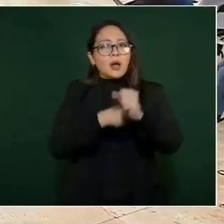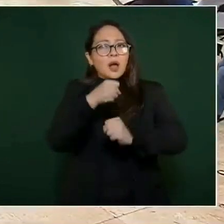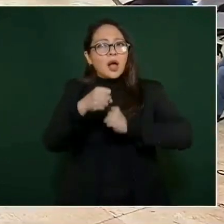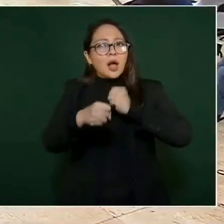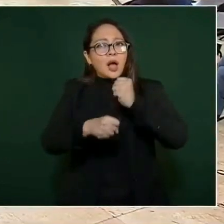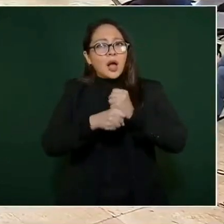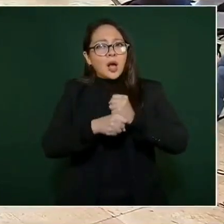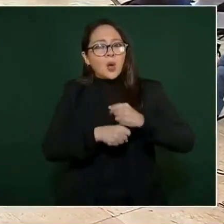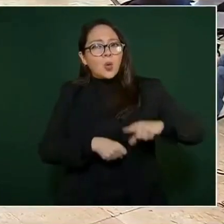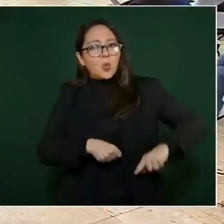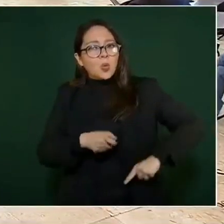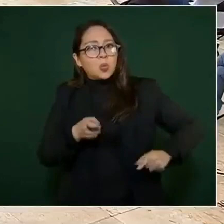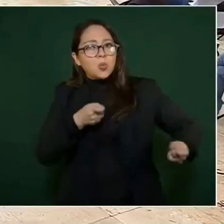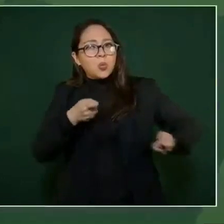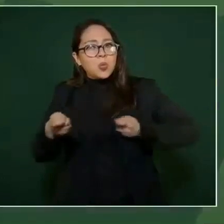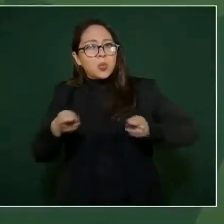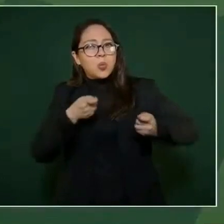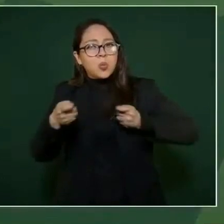Todo el siglo XIX,